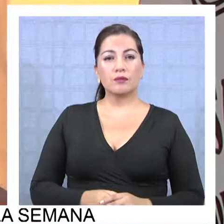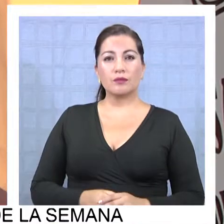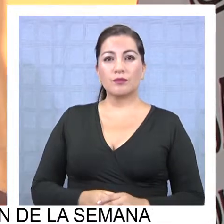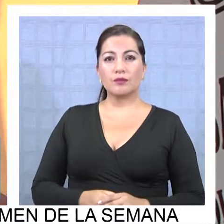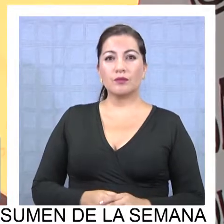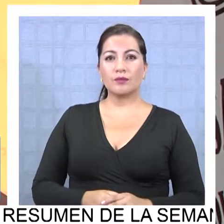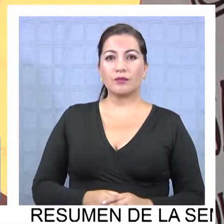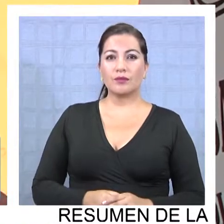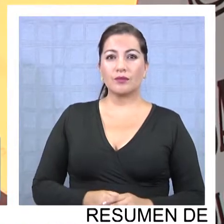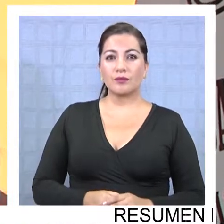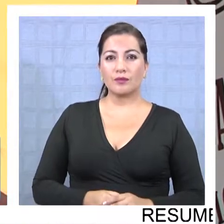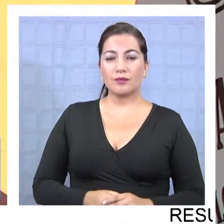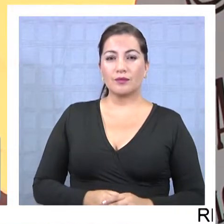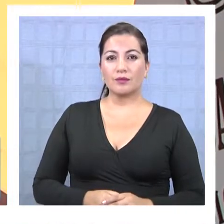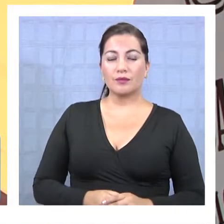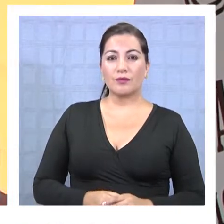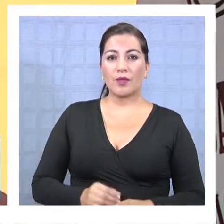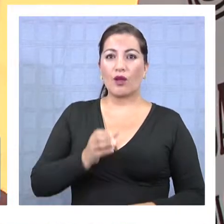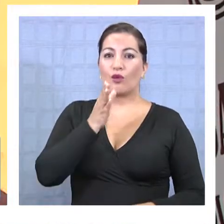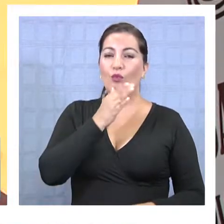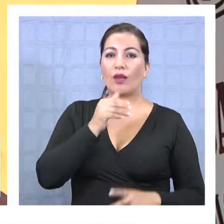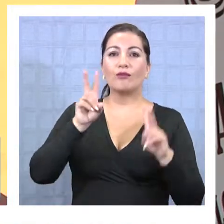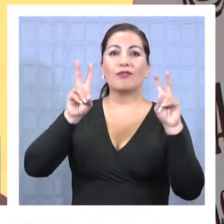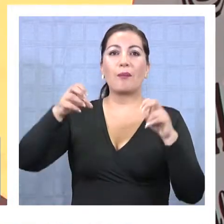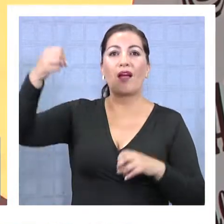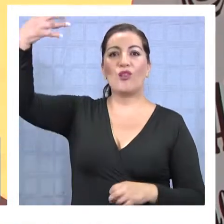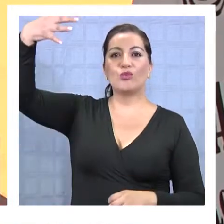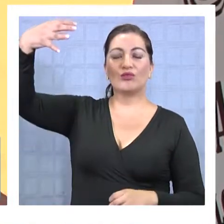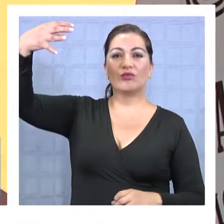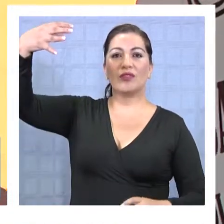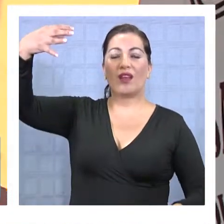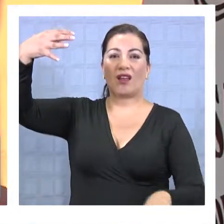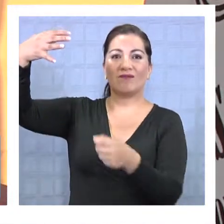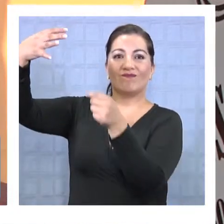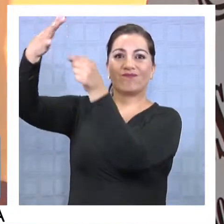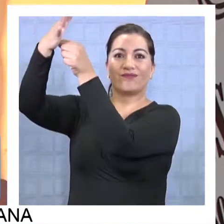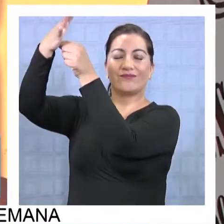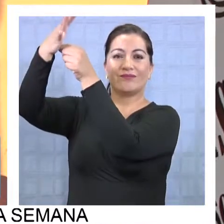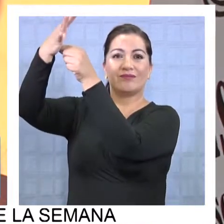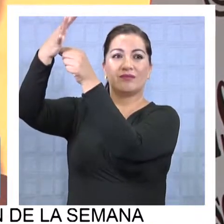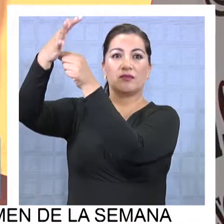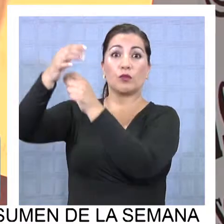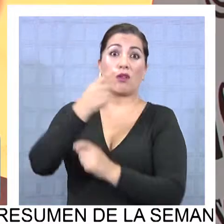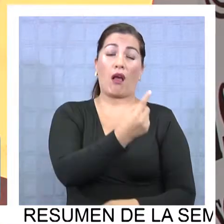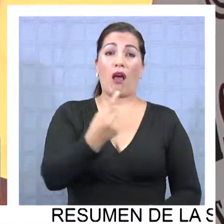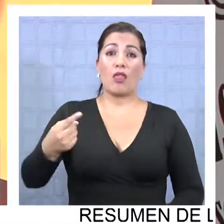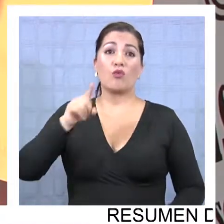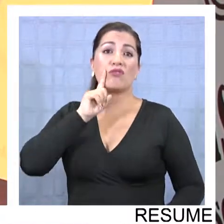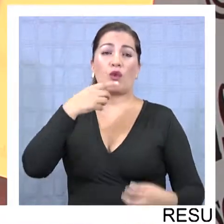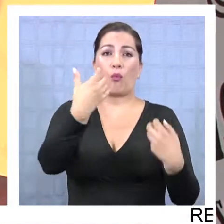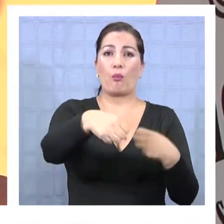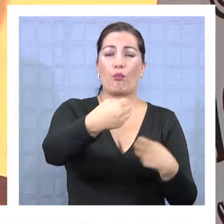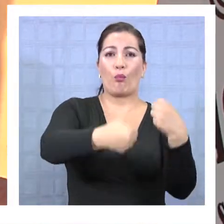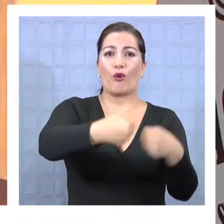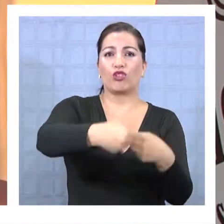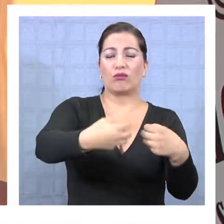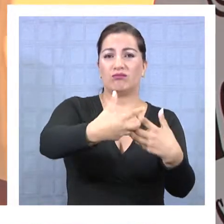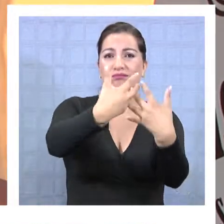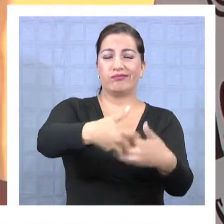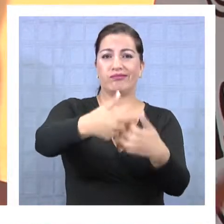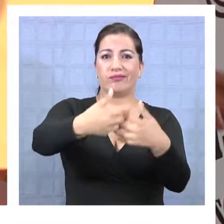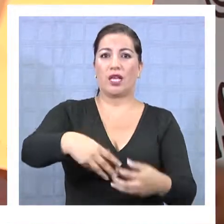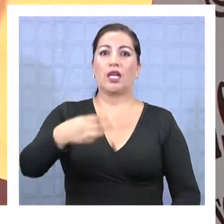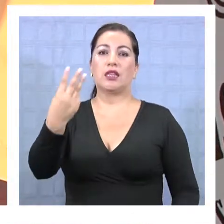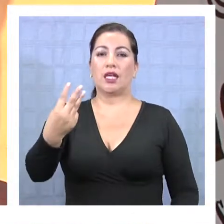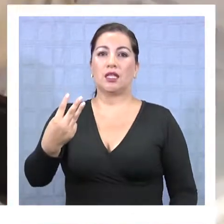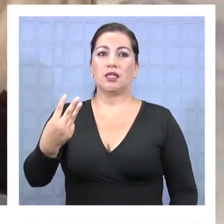la conexión eléctrica y eso generó que cada uno trajera su motor. Yo tengo el problema de tener tres generadores,